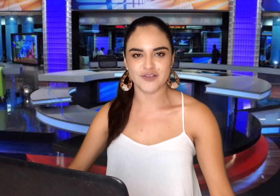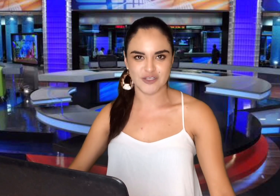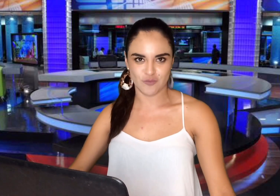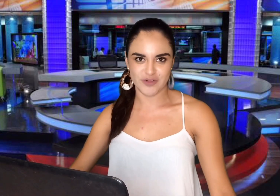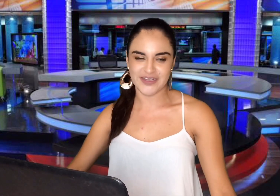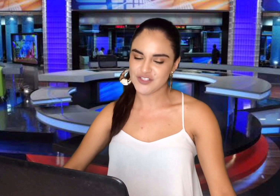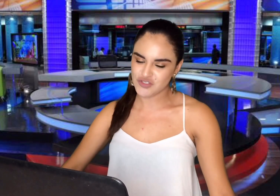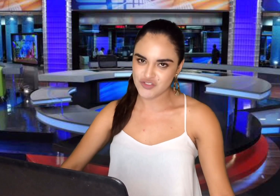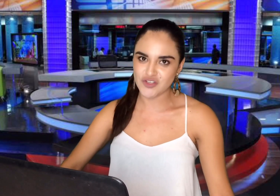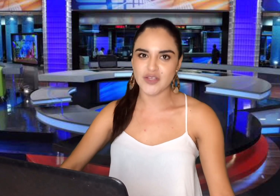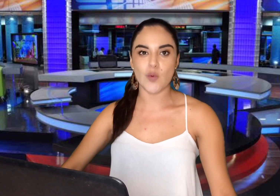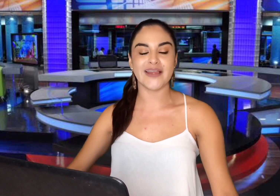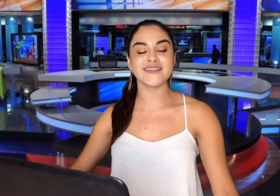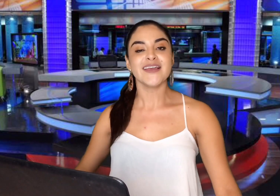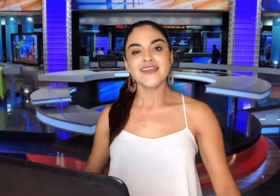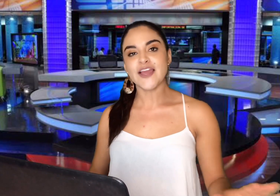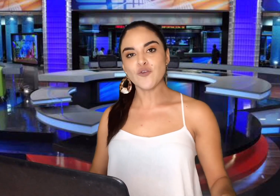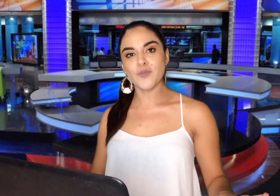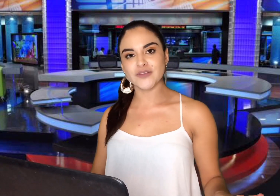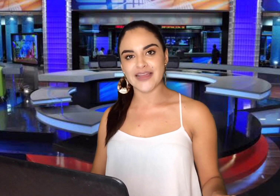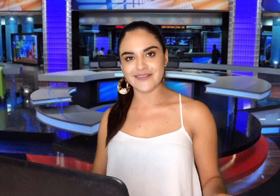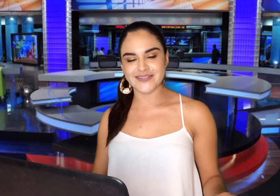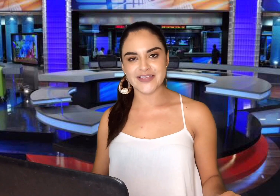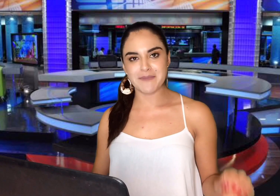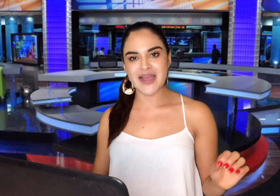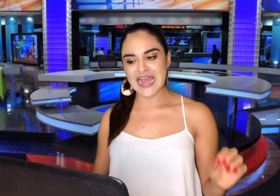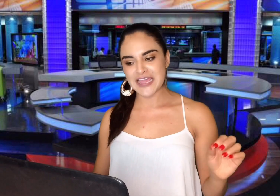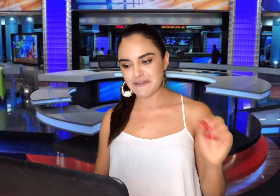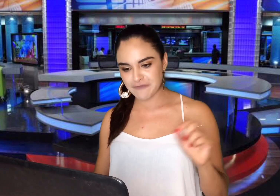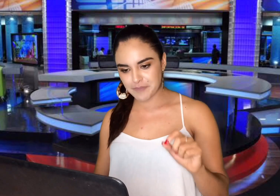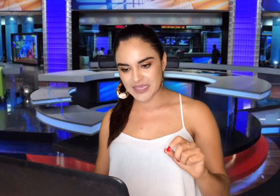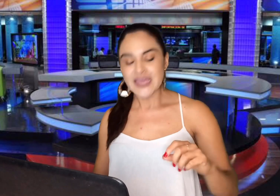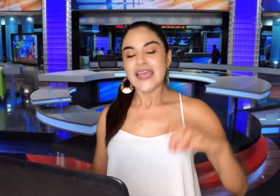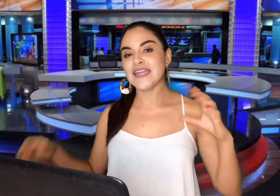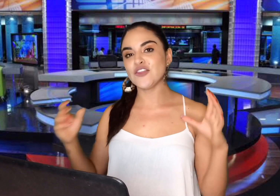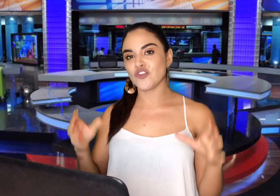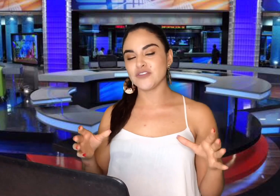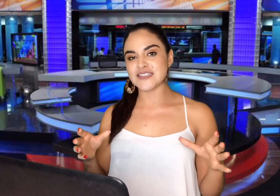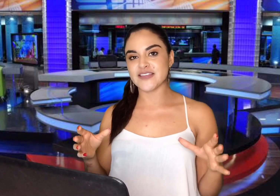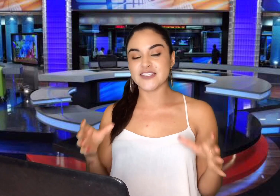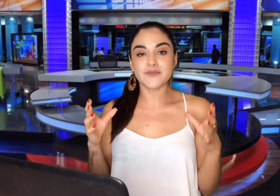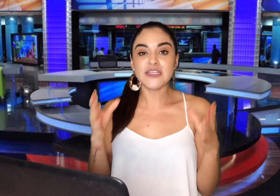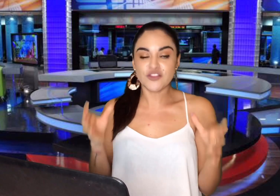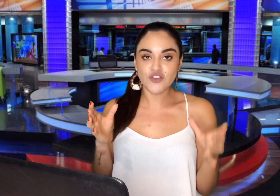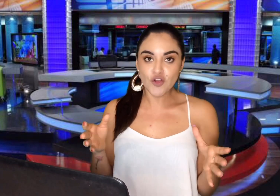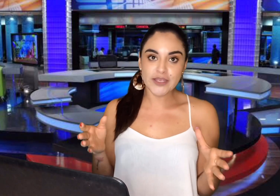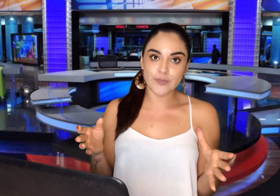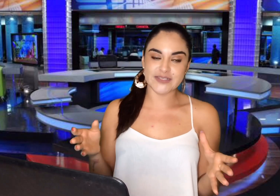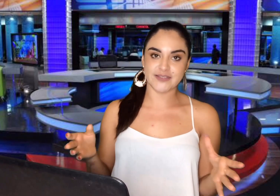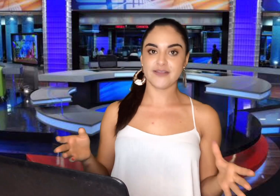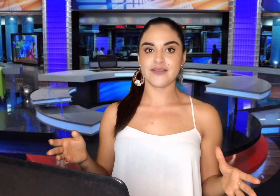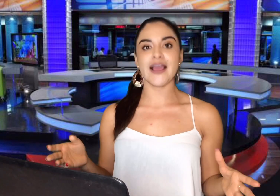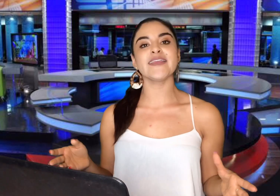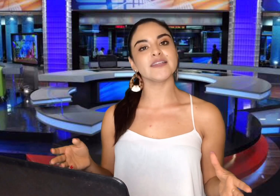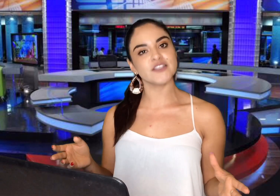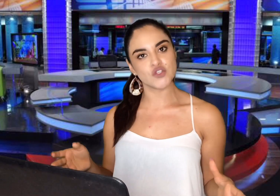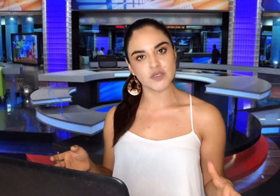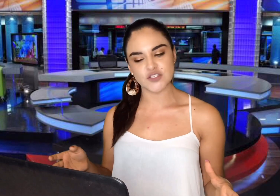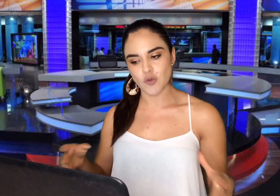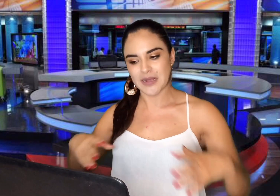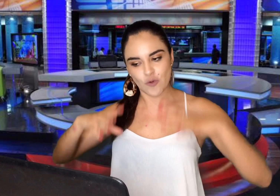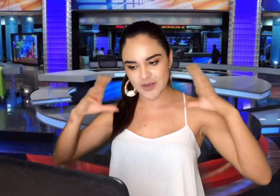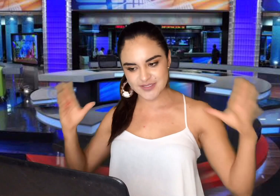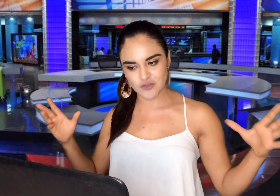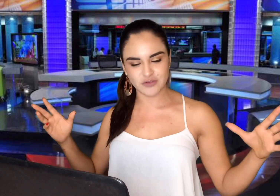medios de comunicación son iguales y hay un portal que se llama afp en donde se desmintió que el presidente haya dicho